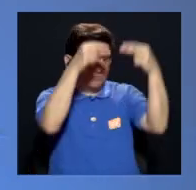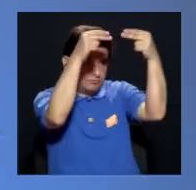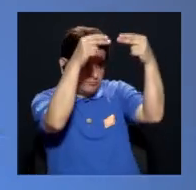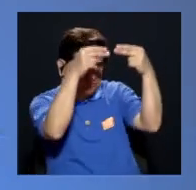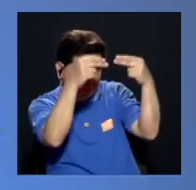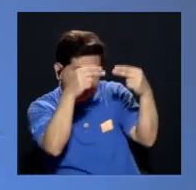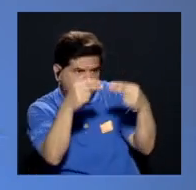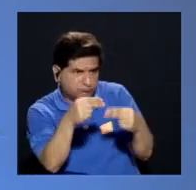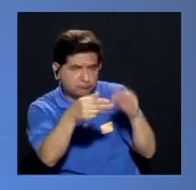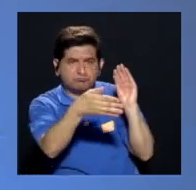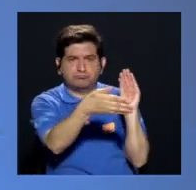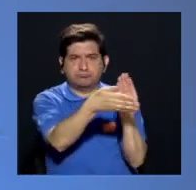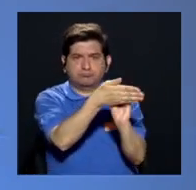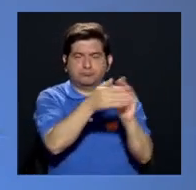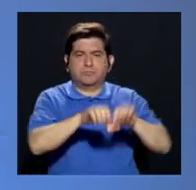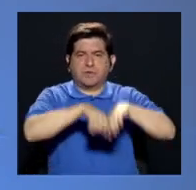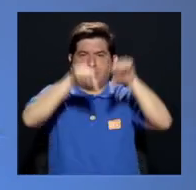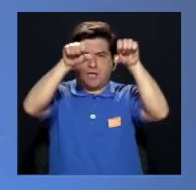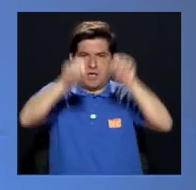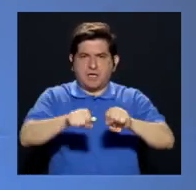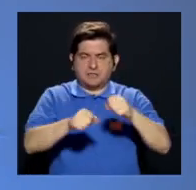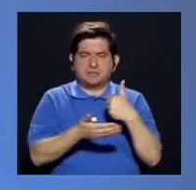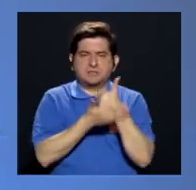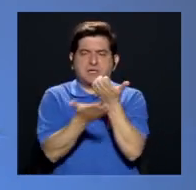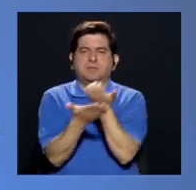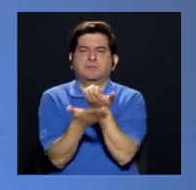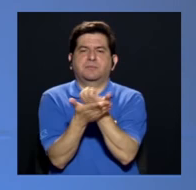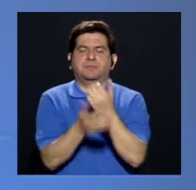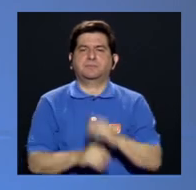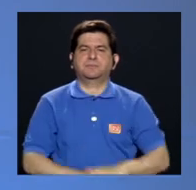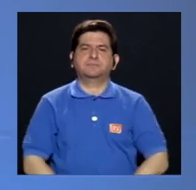presupuesta para el sistema de becas.